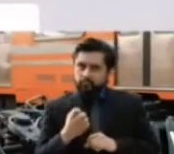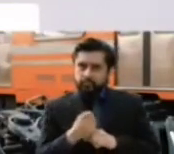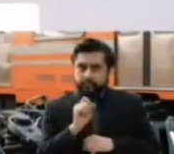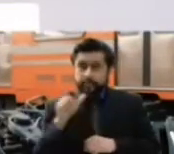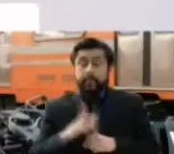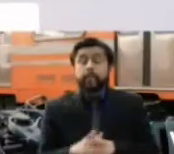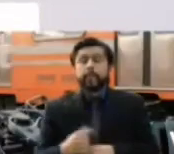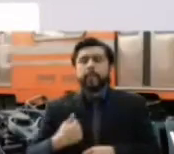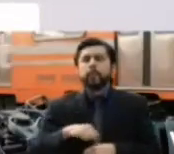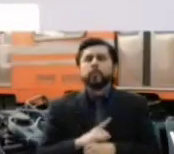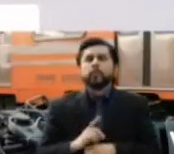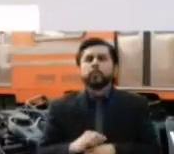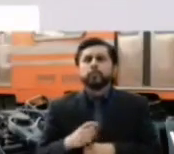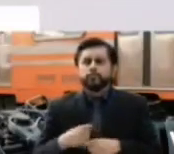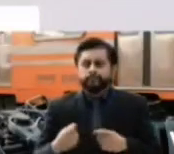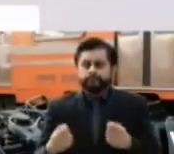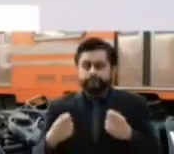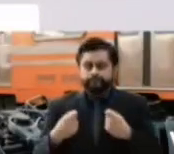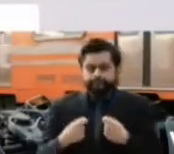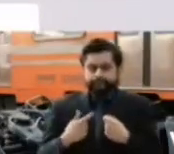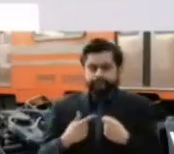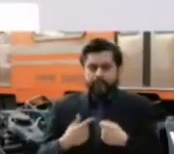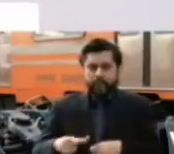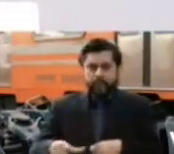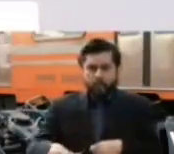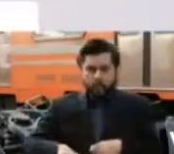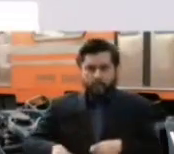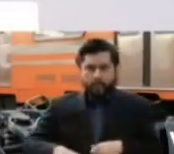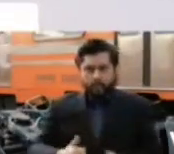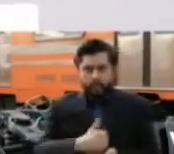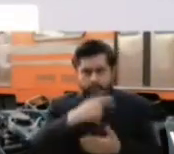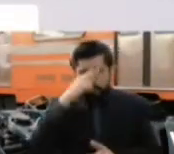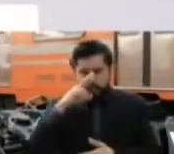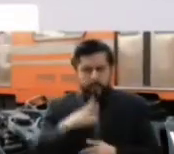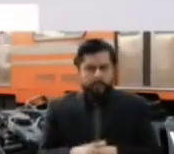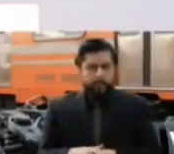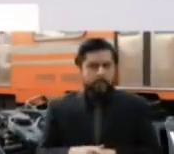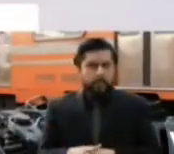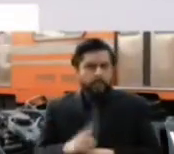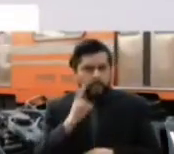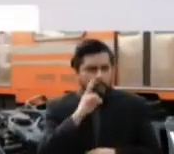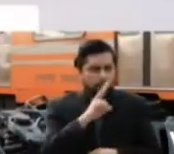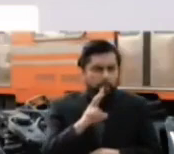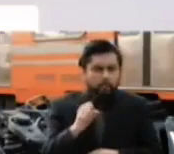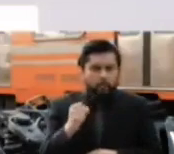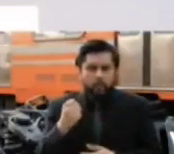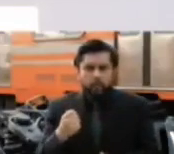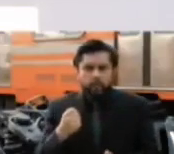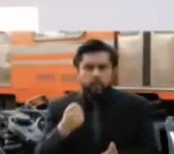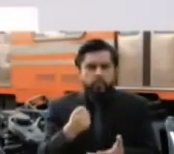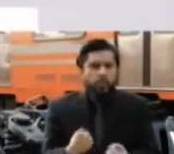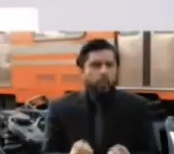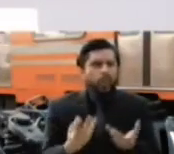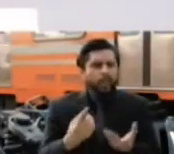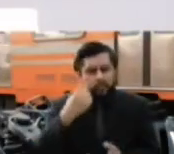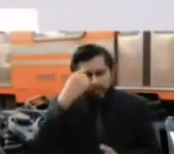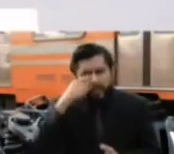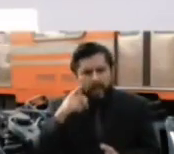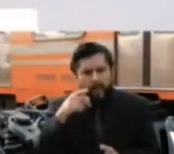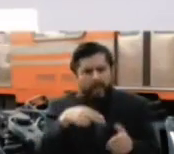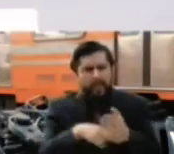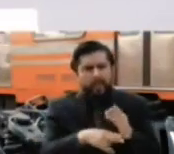Cuando entramos al gobierno de la ciudad, tomamos la decisión de que la mayor parte del recurso que íbamos a destinar al metro era para su